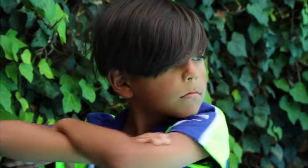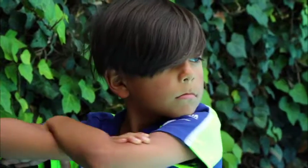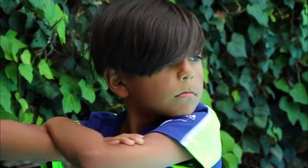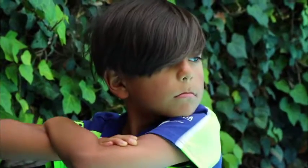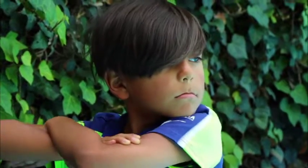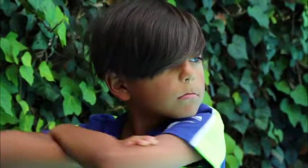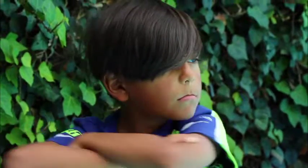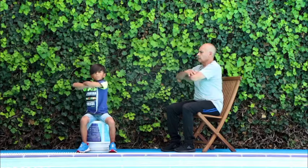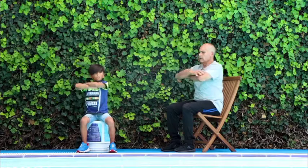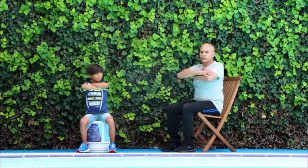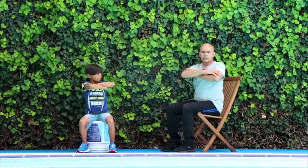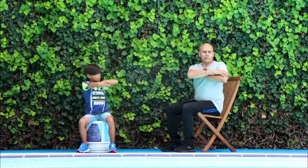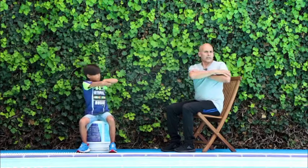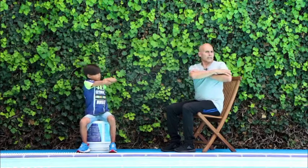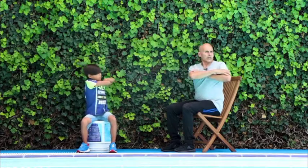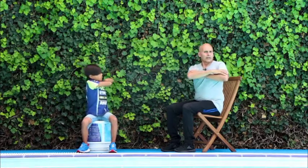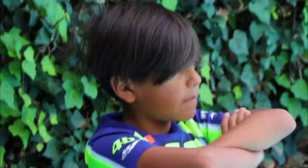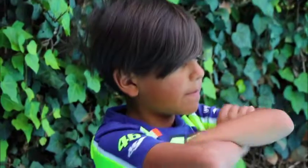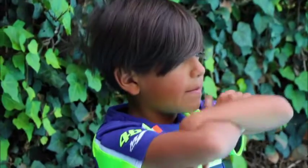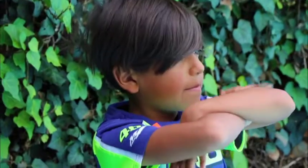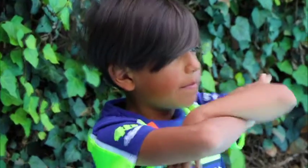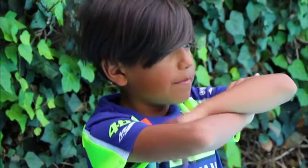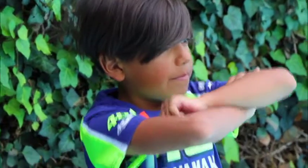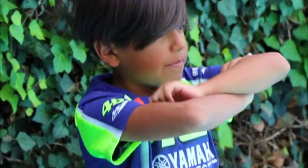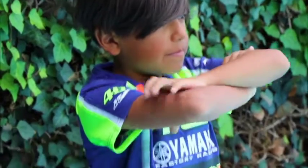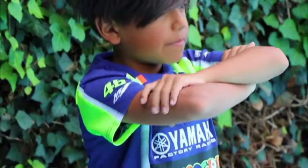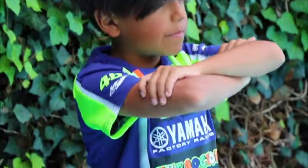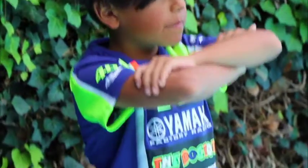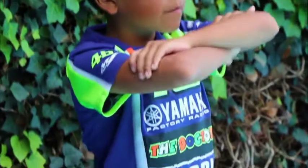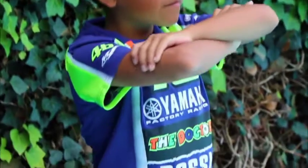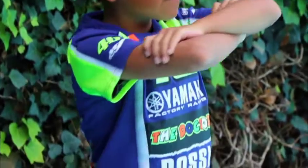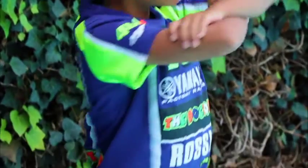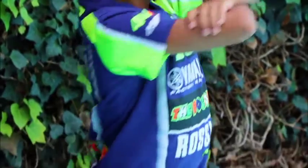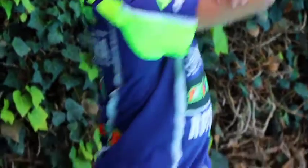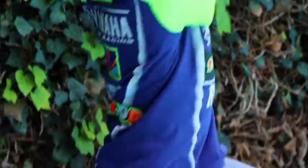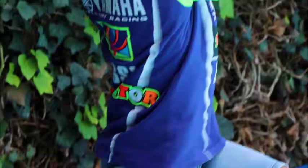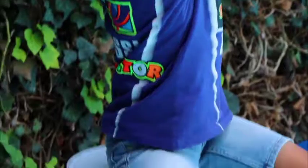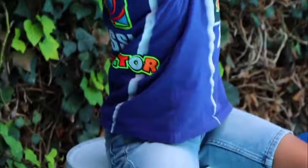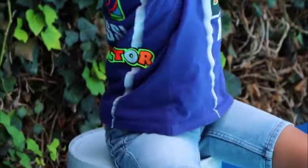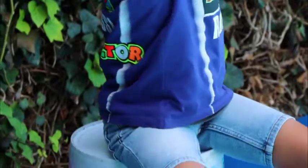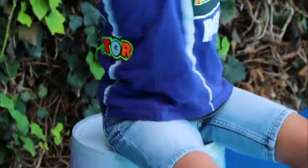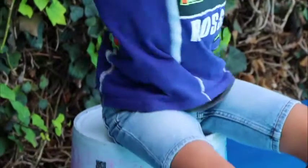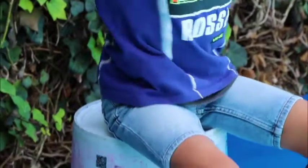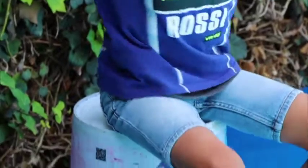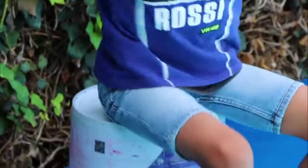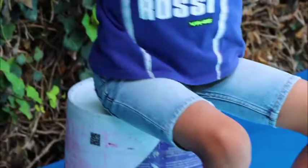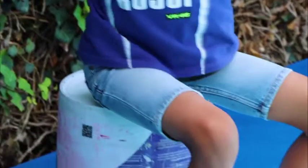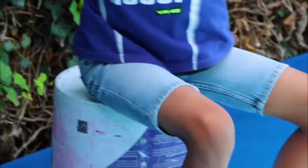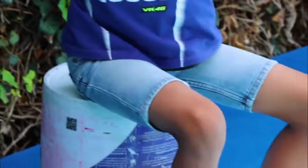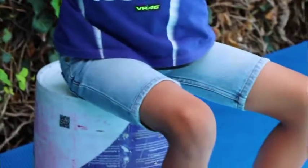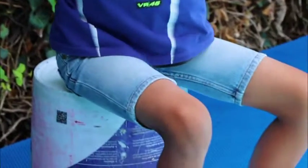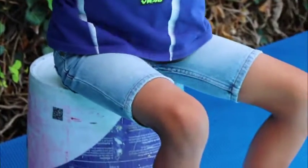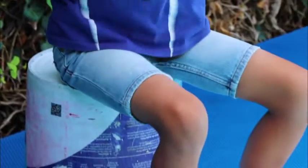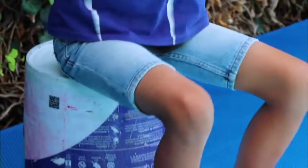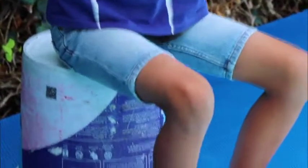Acompañamos nuestro torso con la cabeza. Y hacemos rotación derecha.